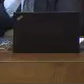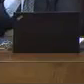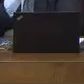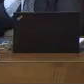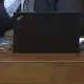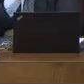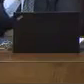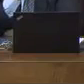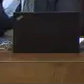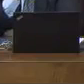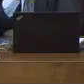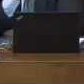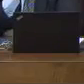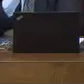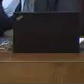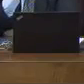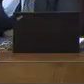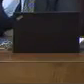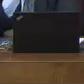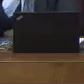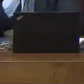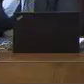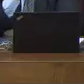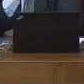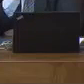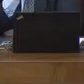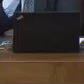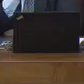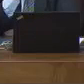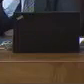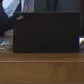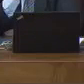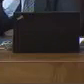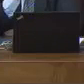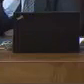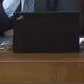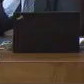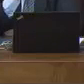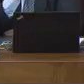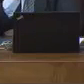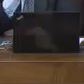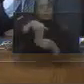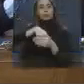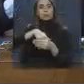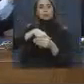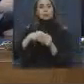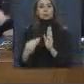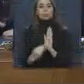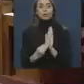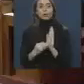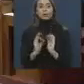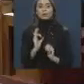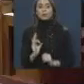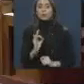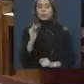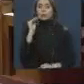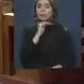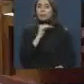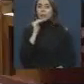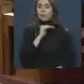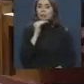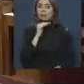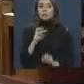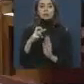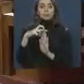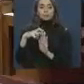Gracias, presidente. Uno se pregunta cómo hemos llegado a esta situación de estar votando con suma urgencia,